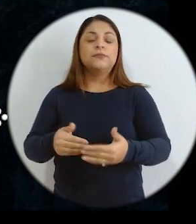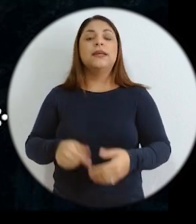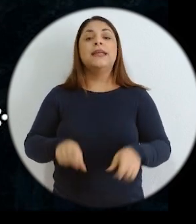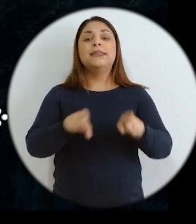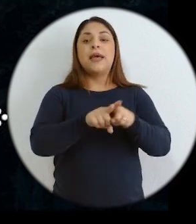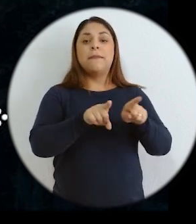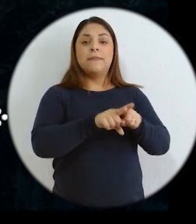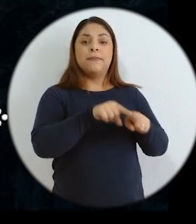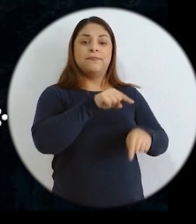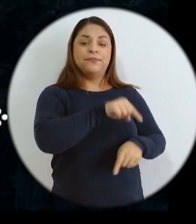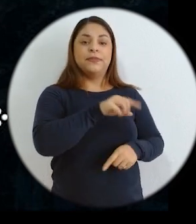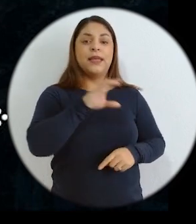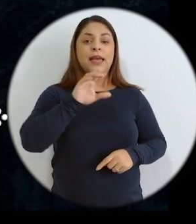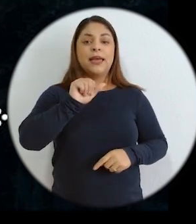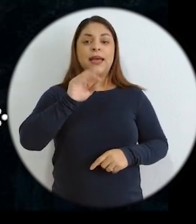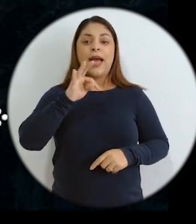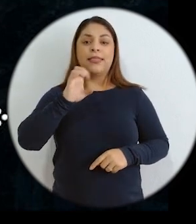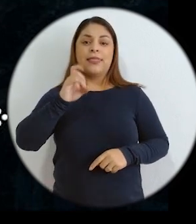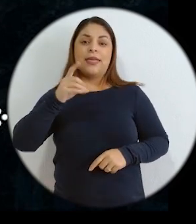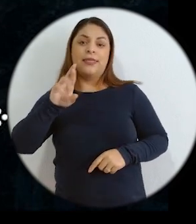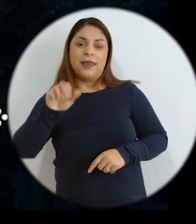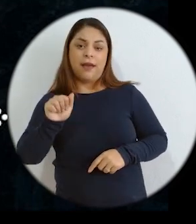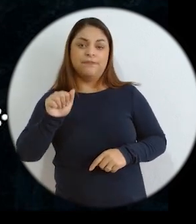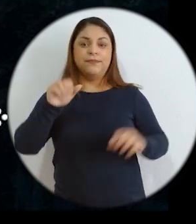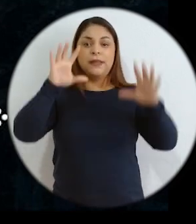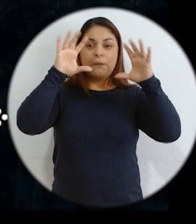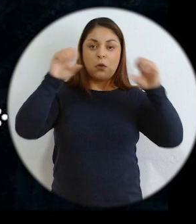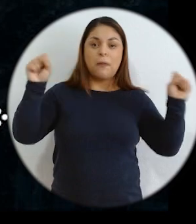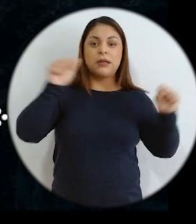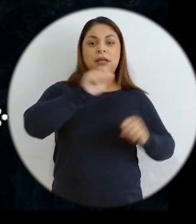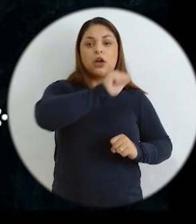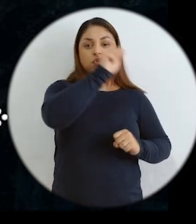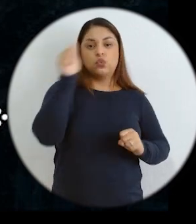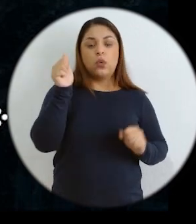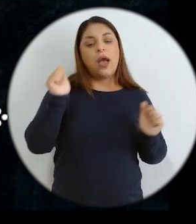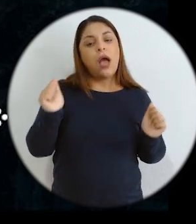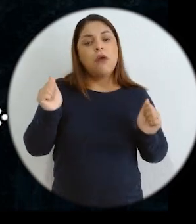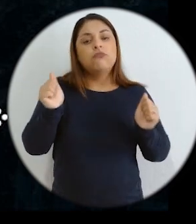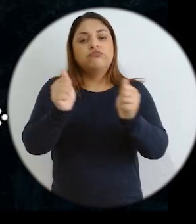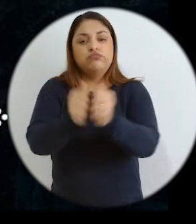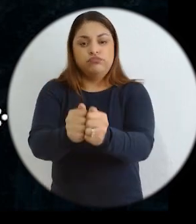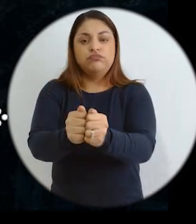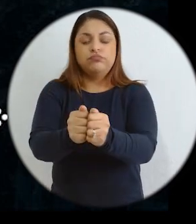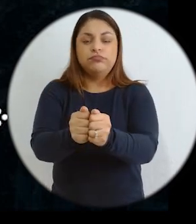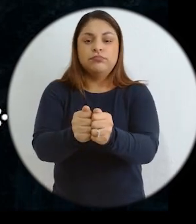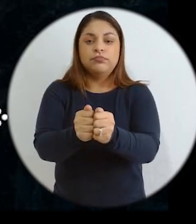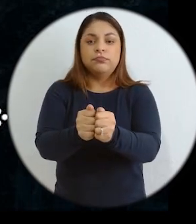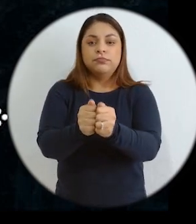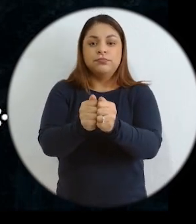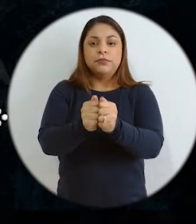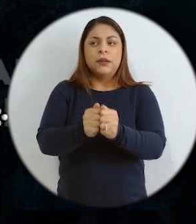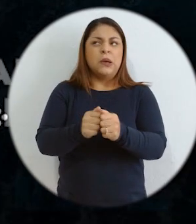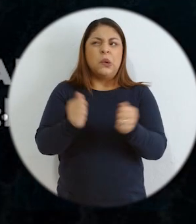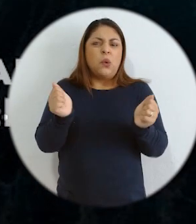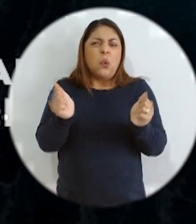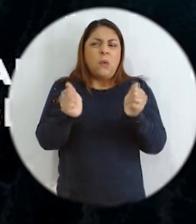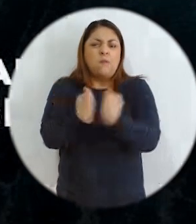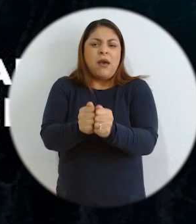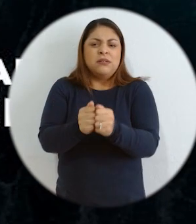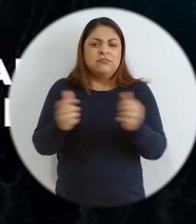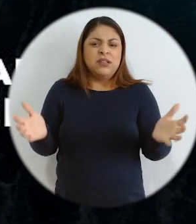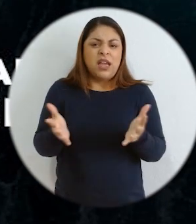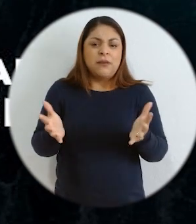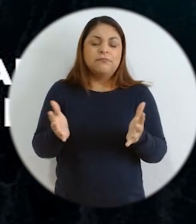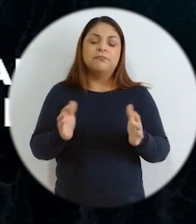trabajando, liderando diferentes procesos, y la Cátedra de Diplomacia Azul brinda un acompañamiento en términos